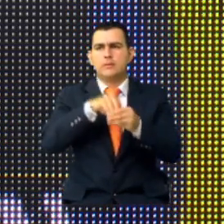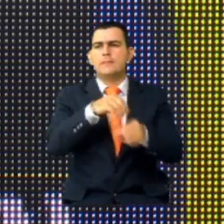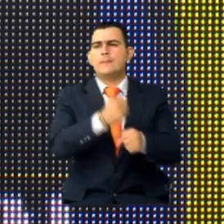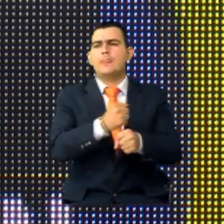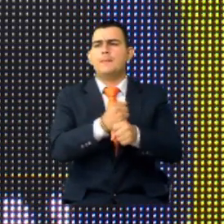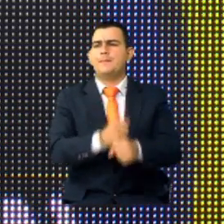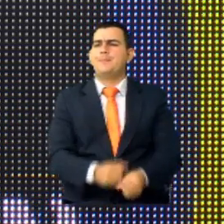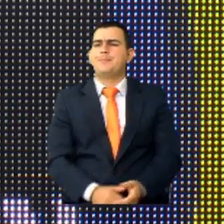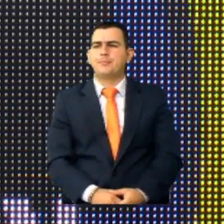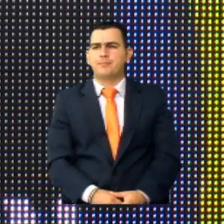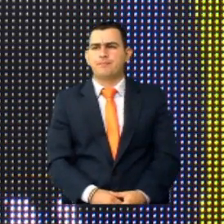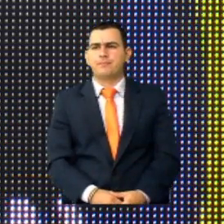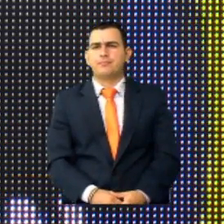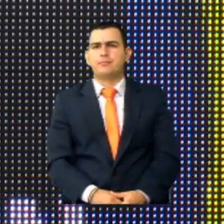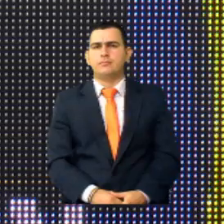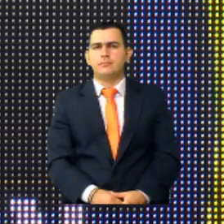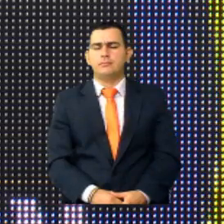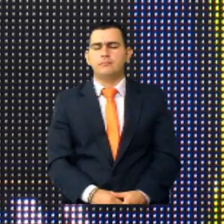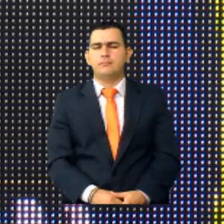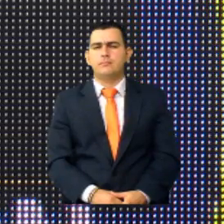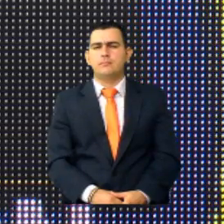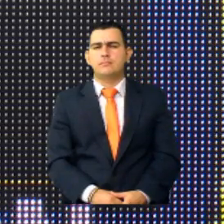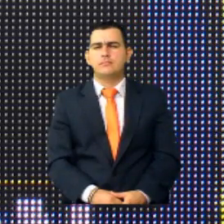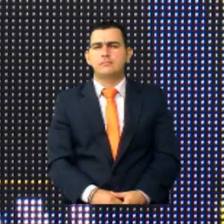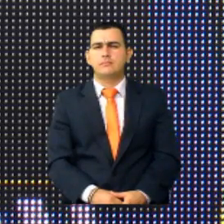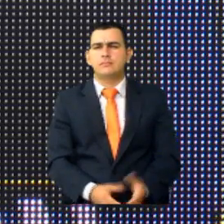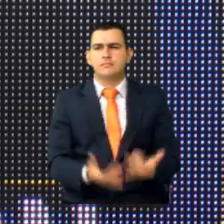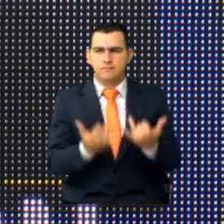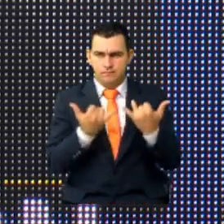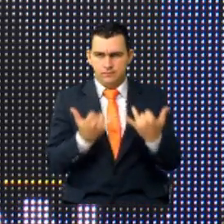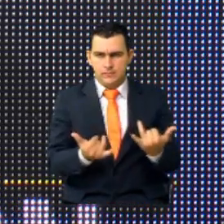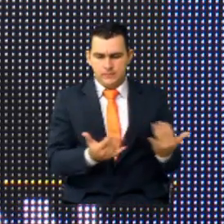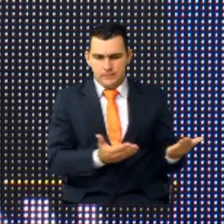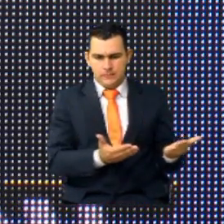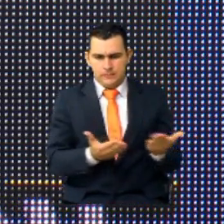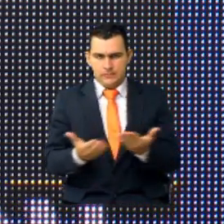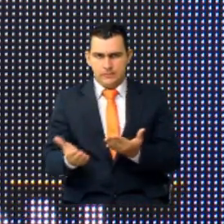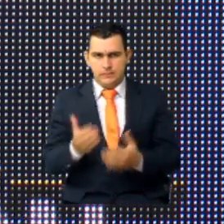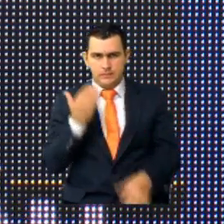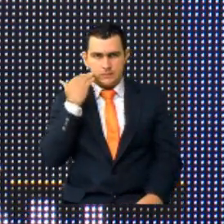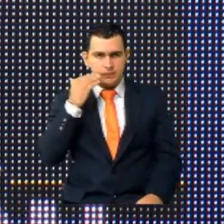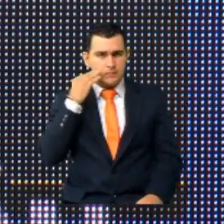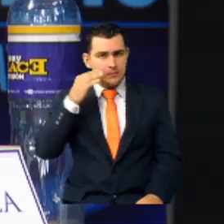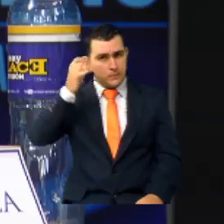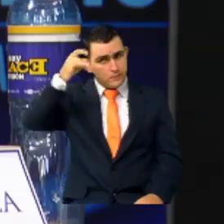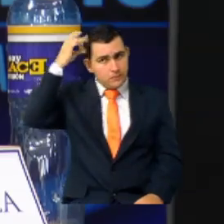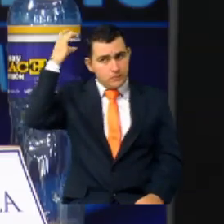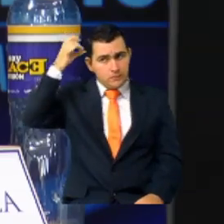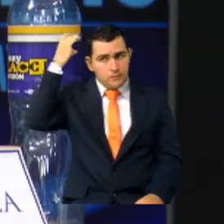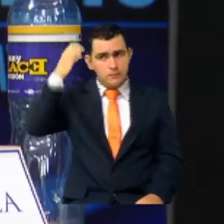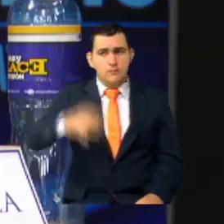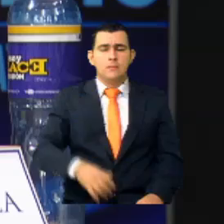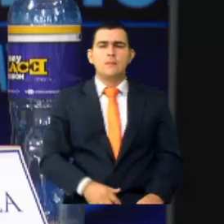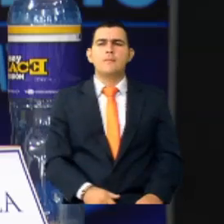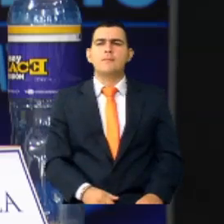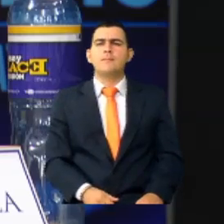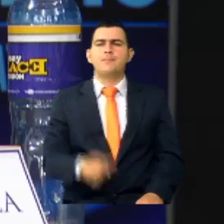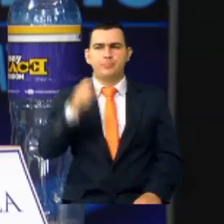El turno de preguntar ahora es para Mónica Arcella nuevamente, le pregunta a la candidata Liliana Botero de Cote. Candidata, buenas